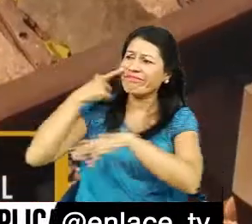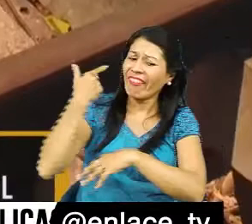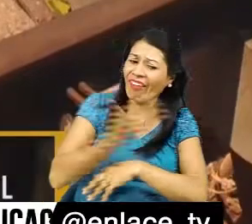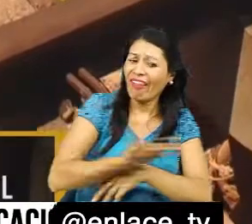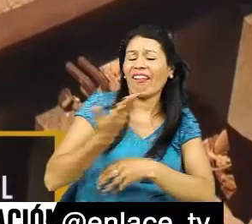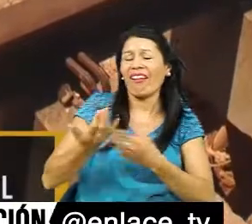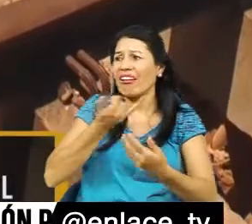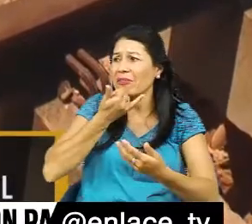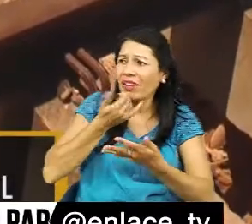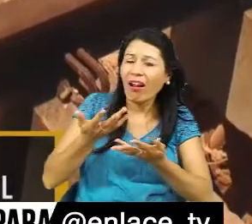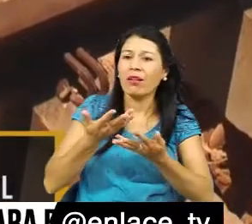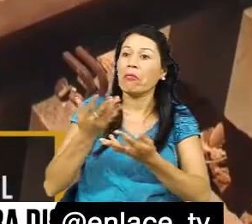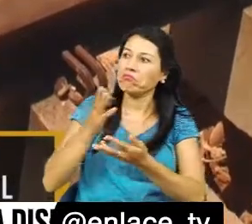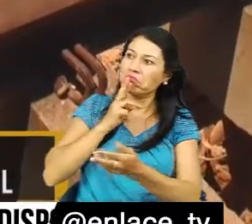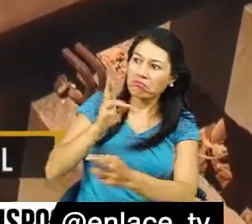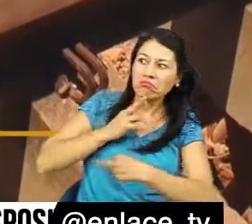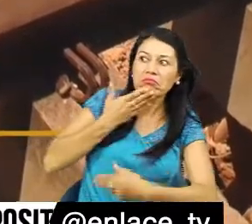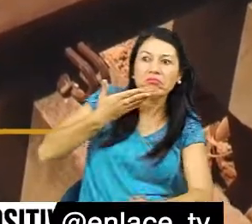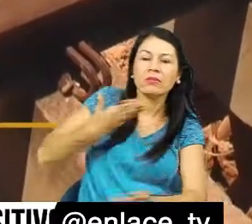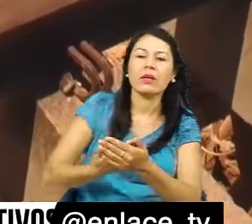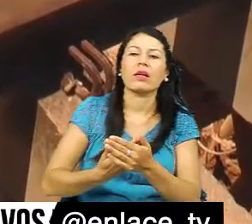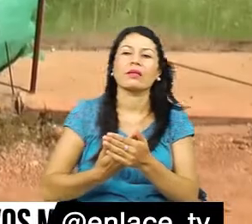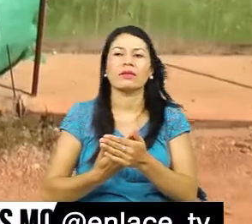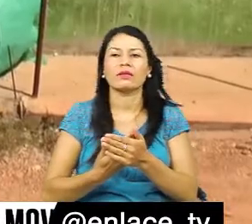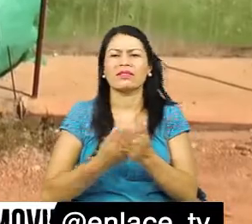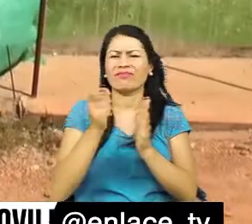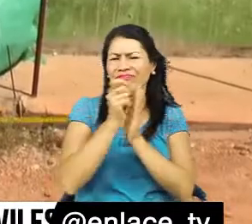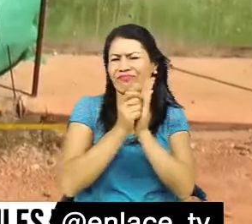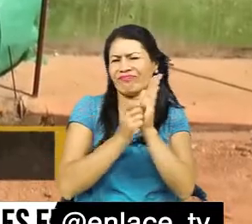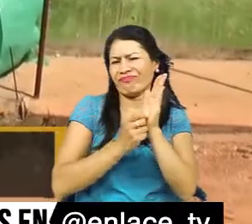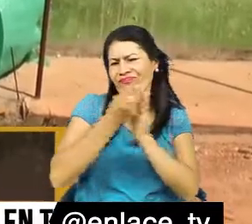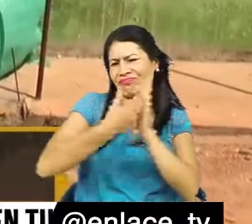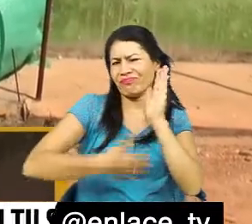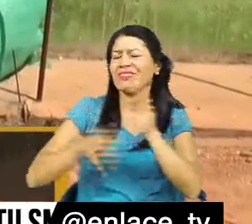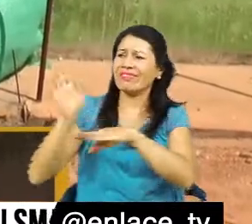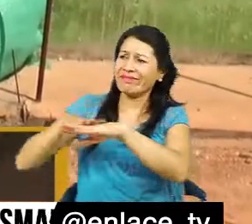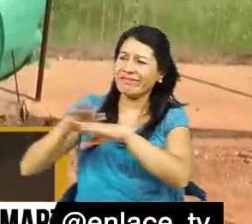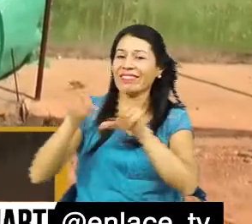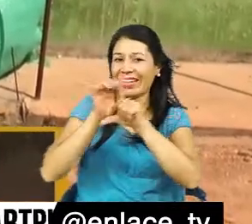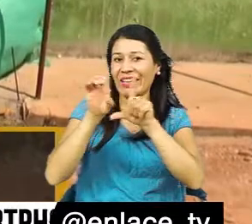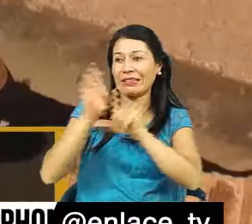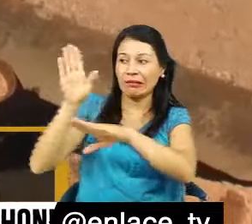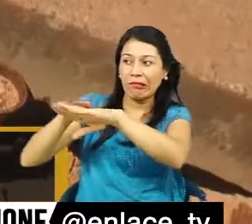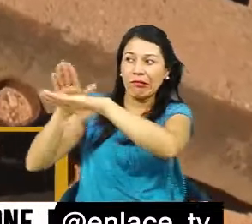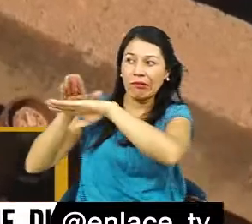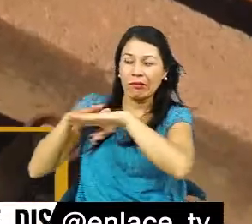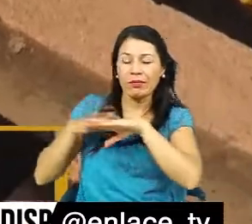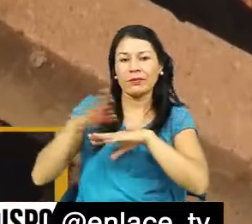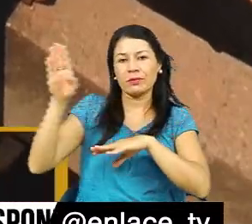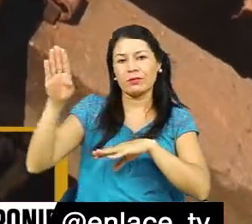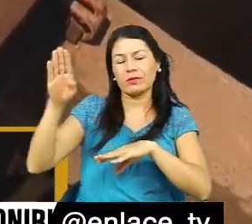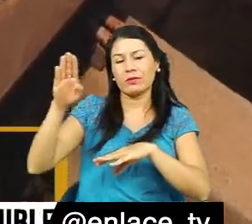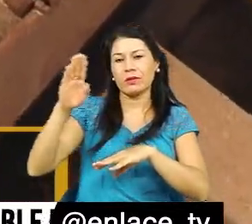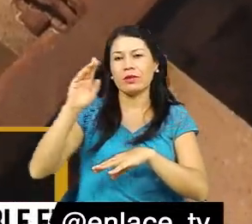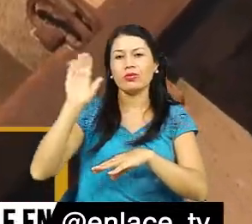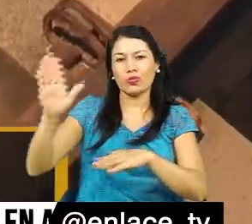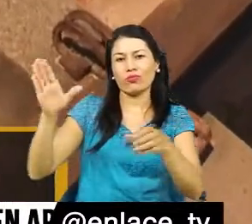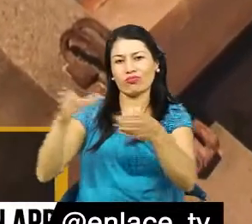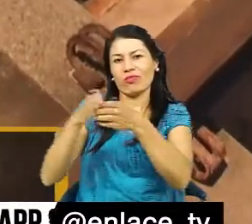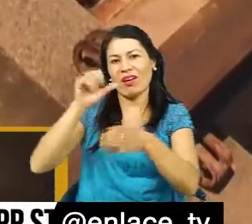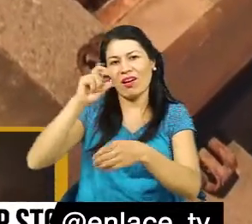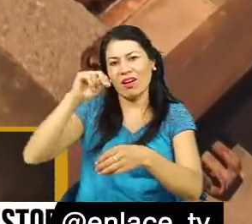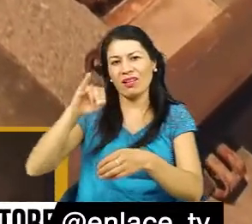atención de la comunidad y las denuncias realizadas por medio de Enlace Noticias con el fin de que las autoridades locales y la misma ANI respondiera por esta